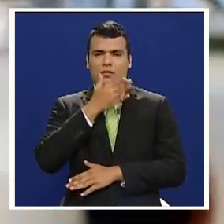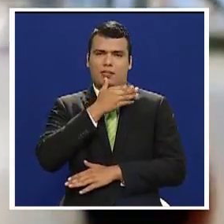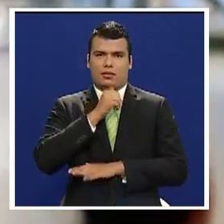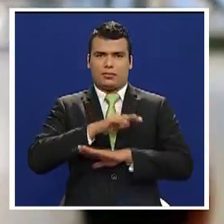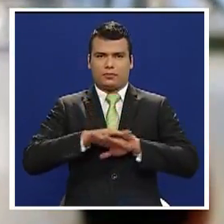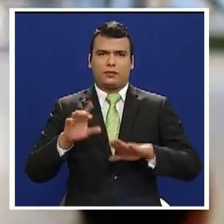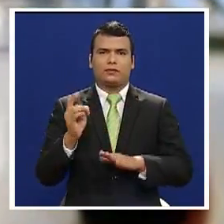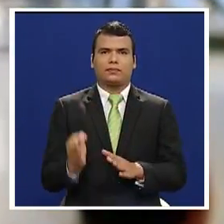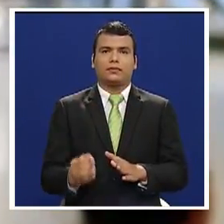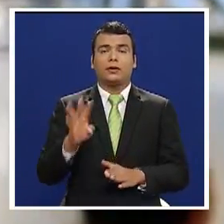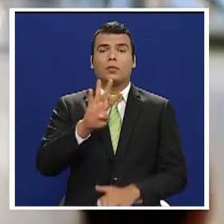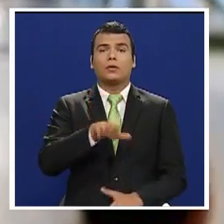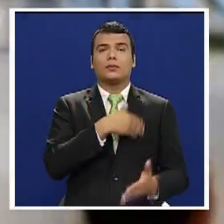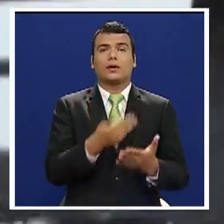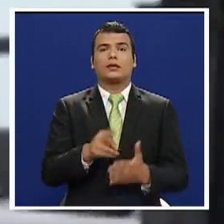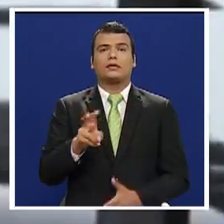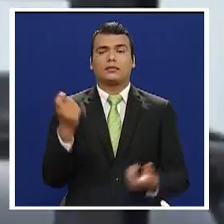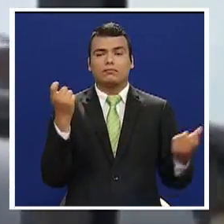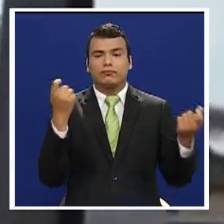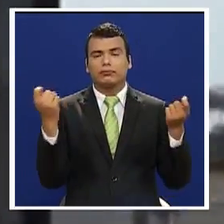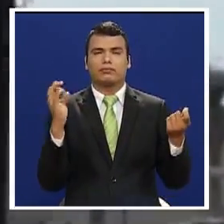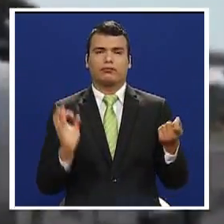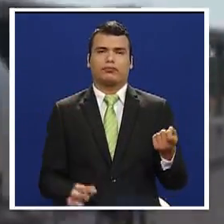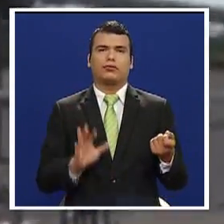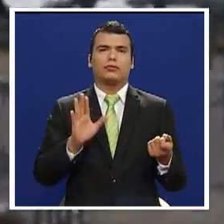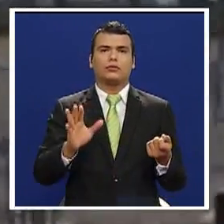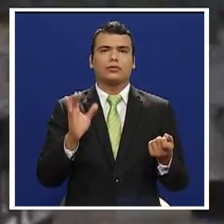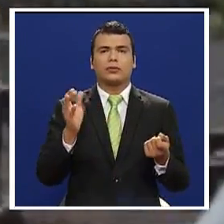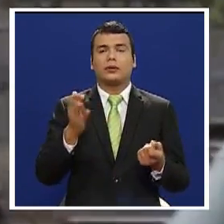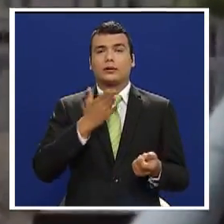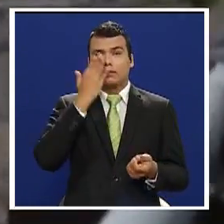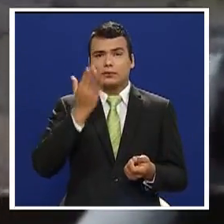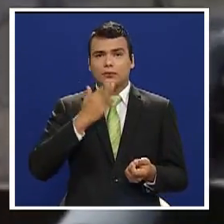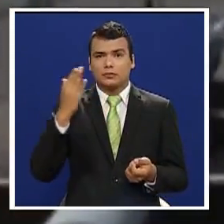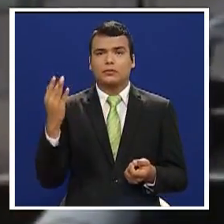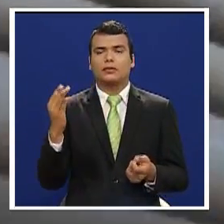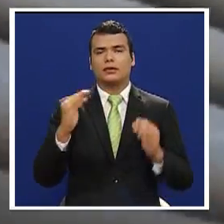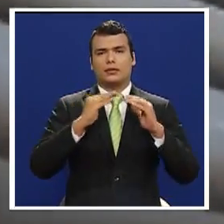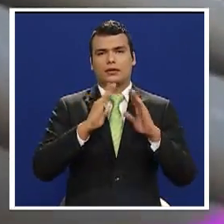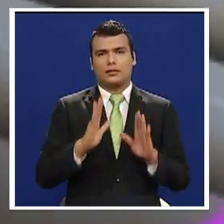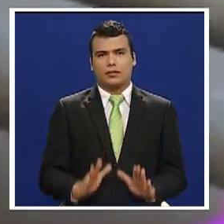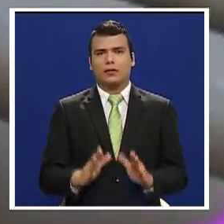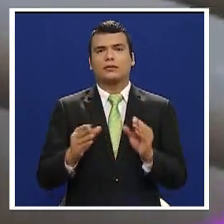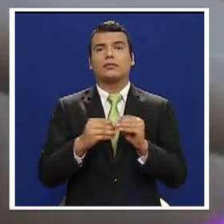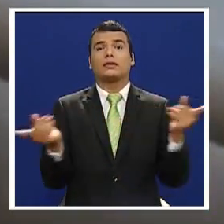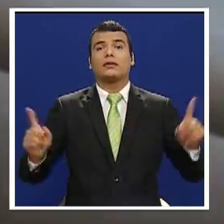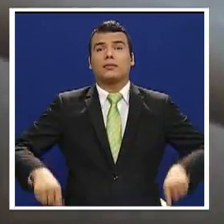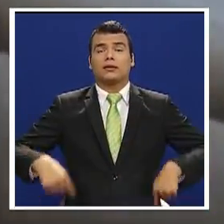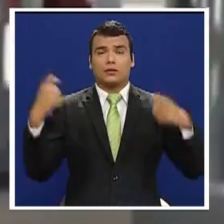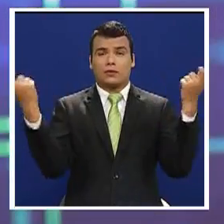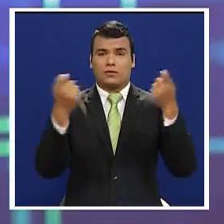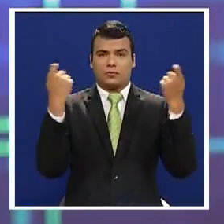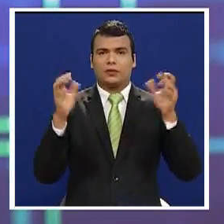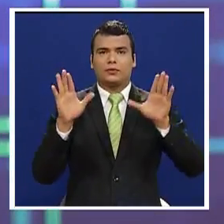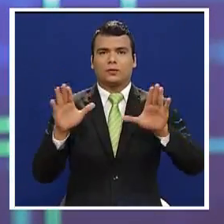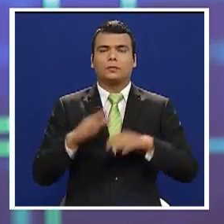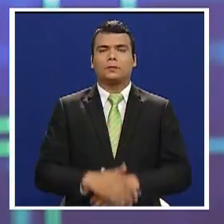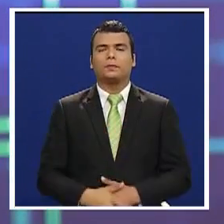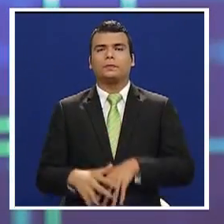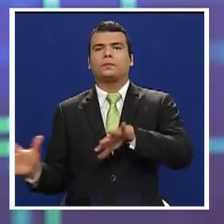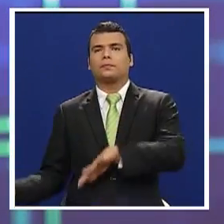gasoducto Mariquita-Cali, en el Alto de Letra, cerca de Manizales. En consecuencia, los municipios atendidos por las empresas